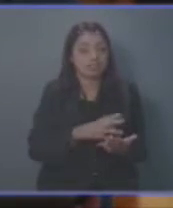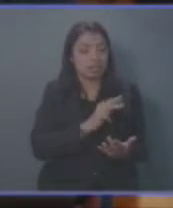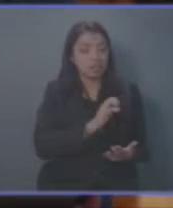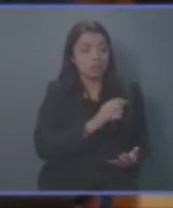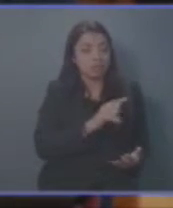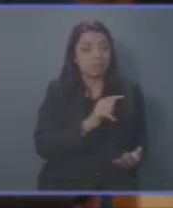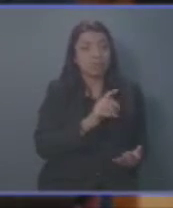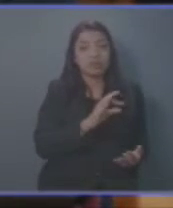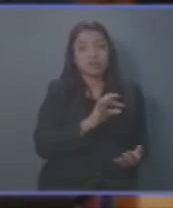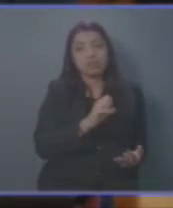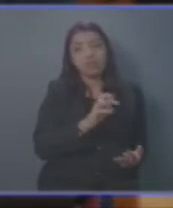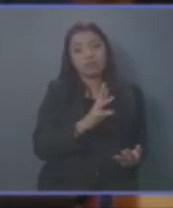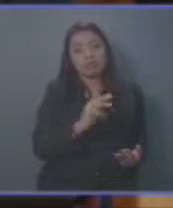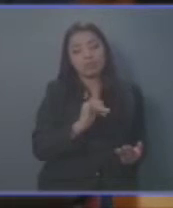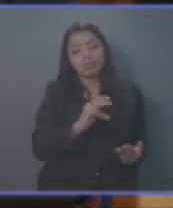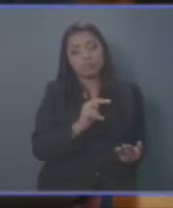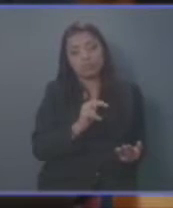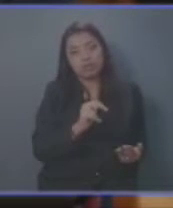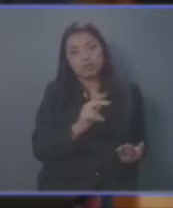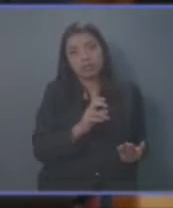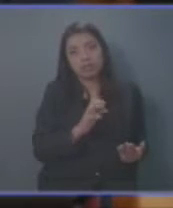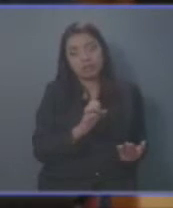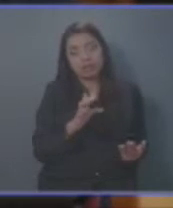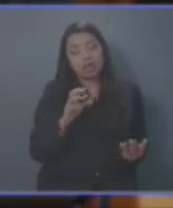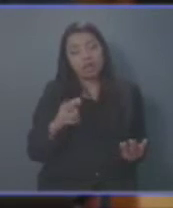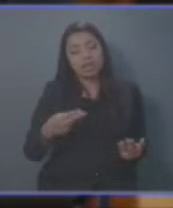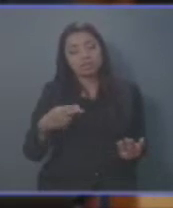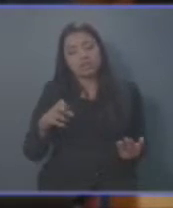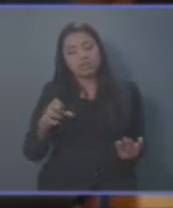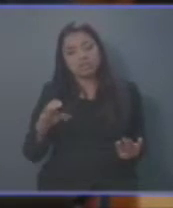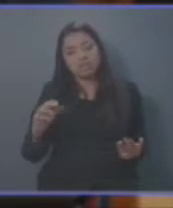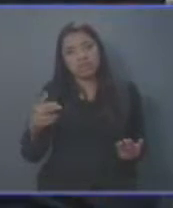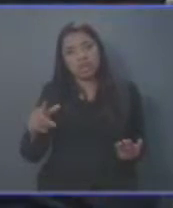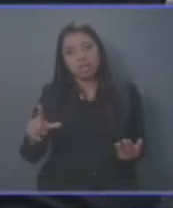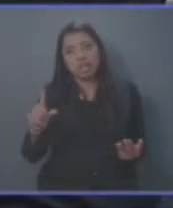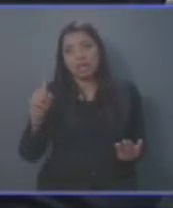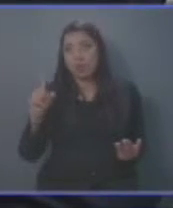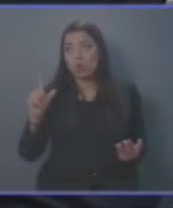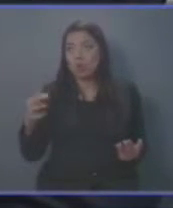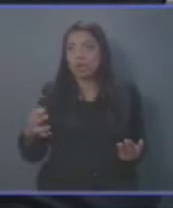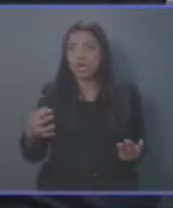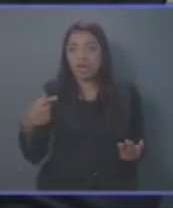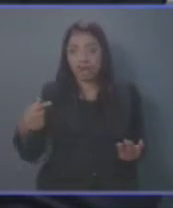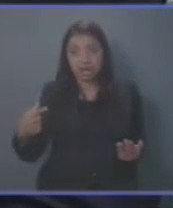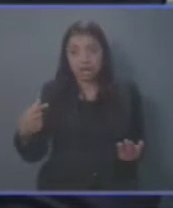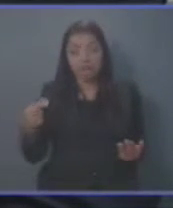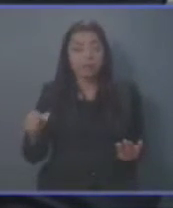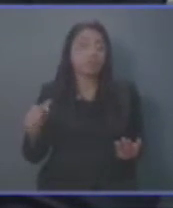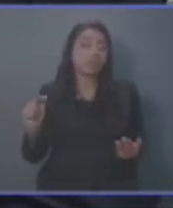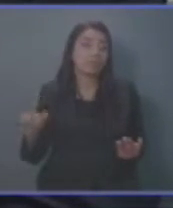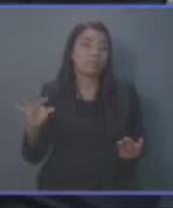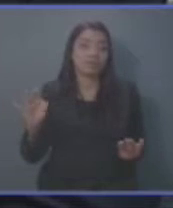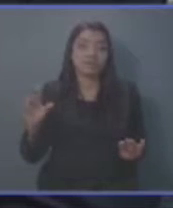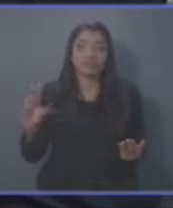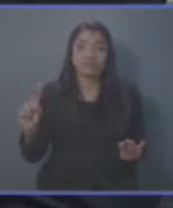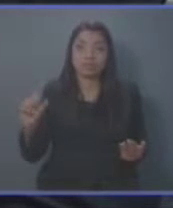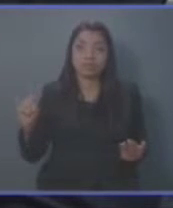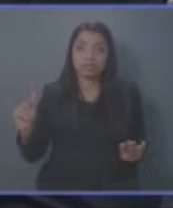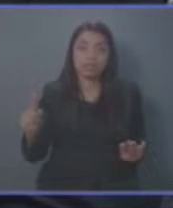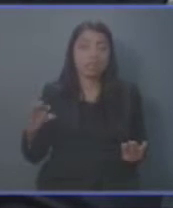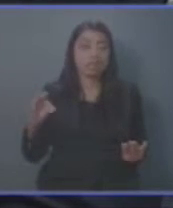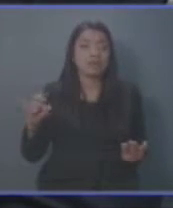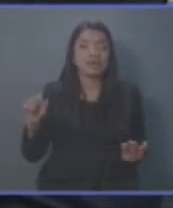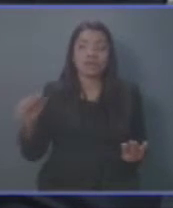Metformin hidroclorídrico HCl 1 gramo 60 FCT FSA,